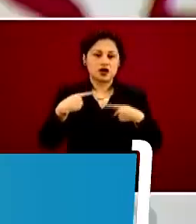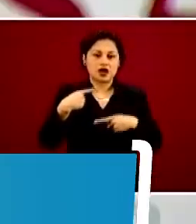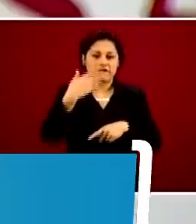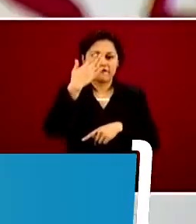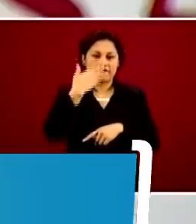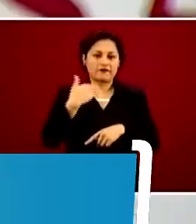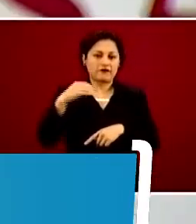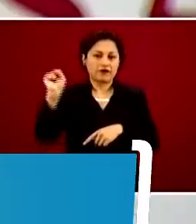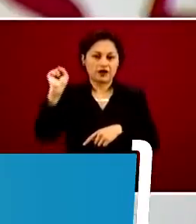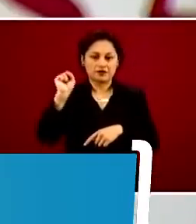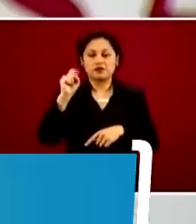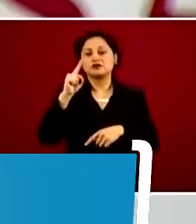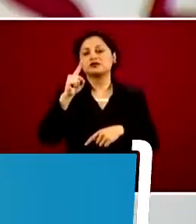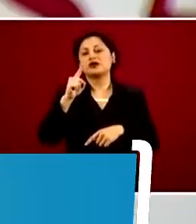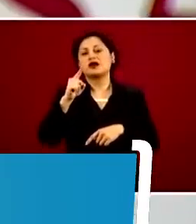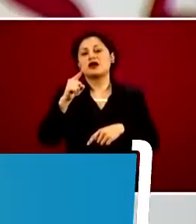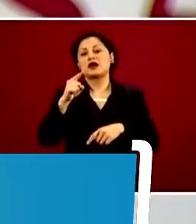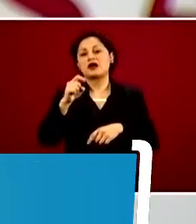para que opine mal.